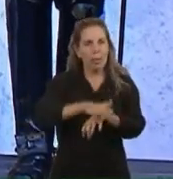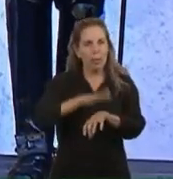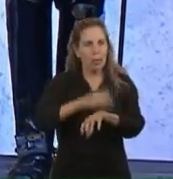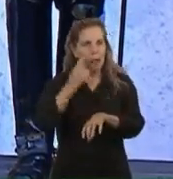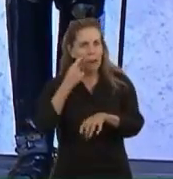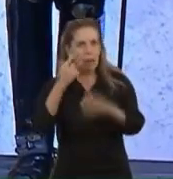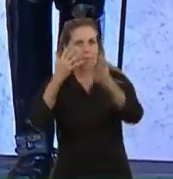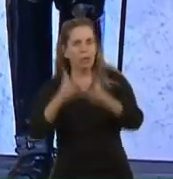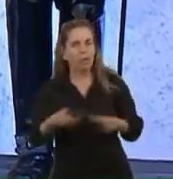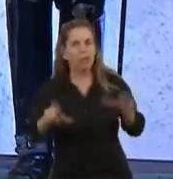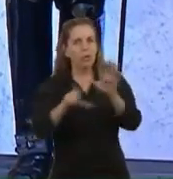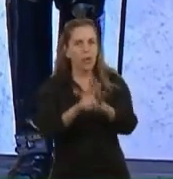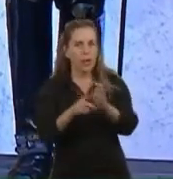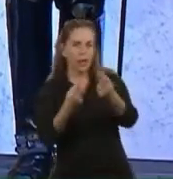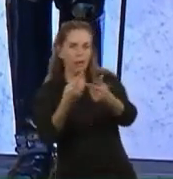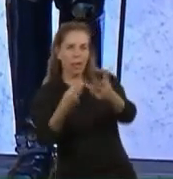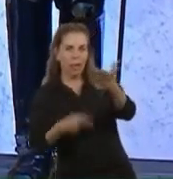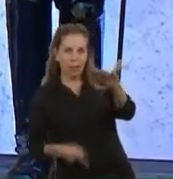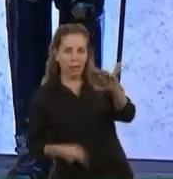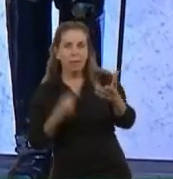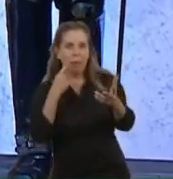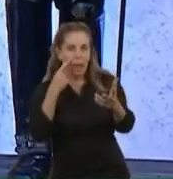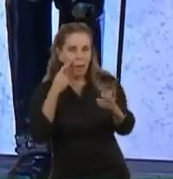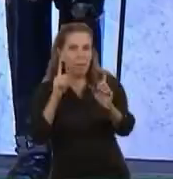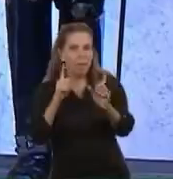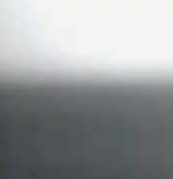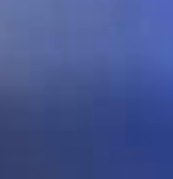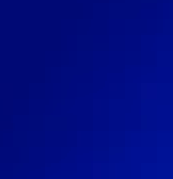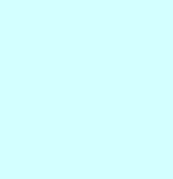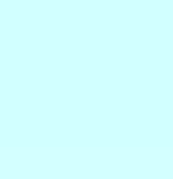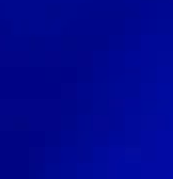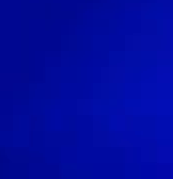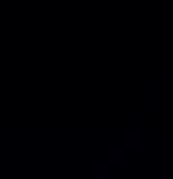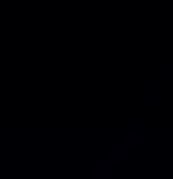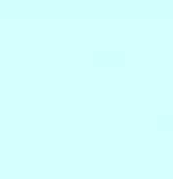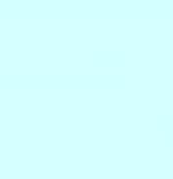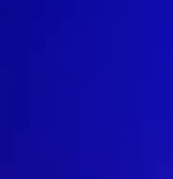que materializarán los principios adoptados en el acuerdo de mayo